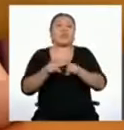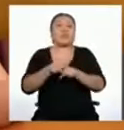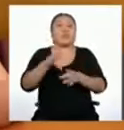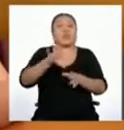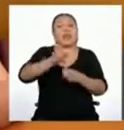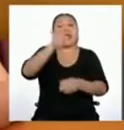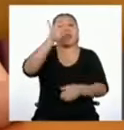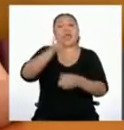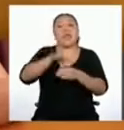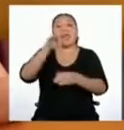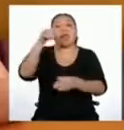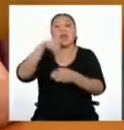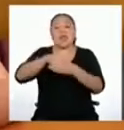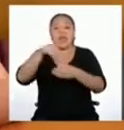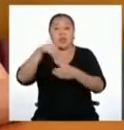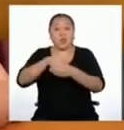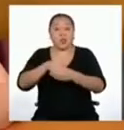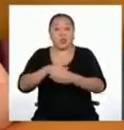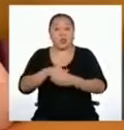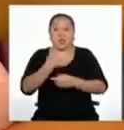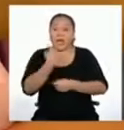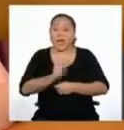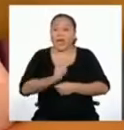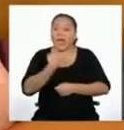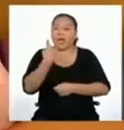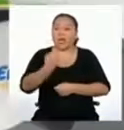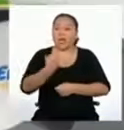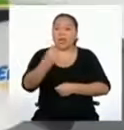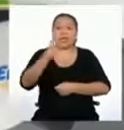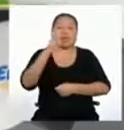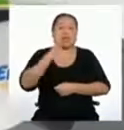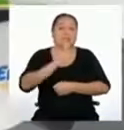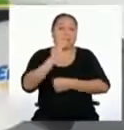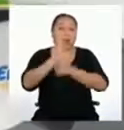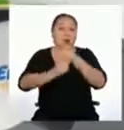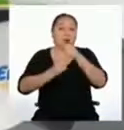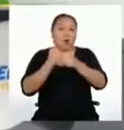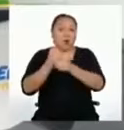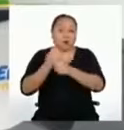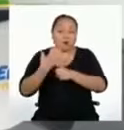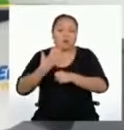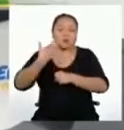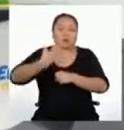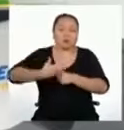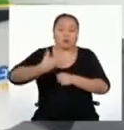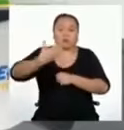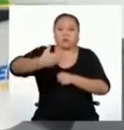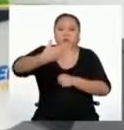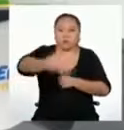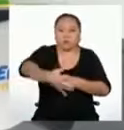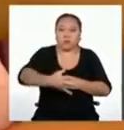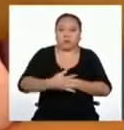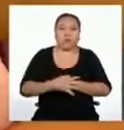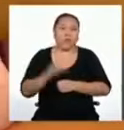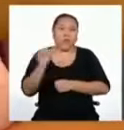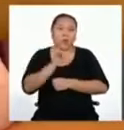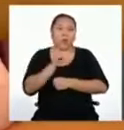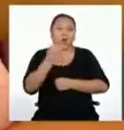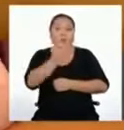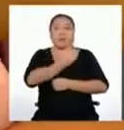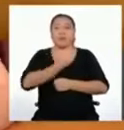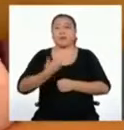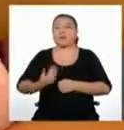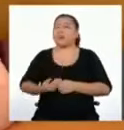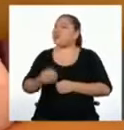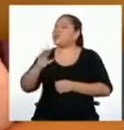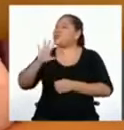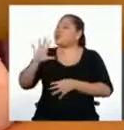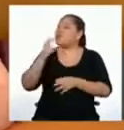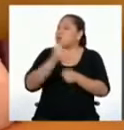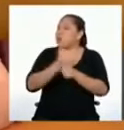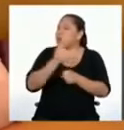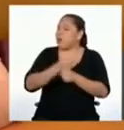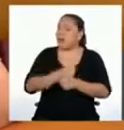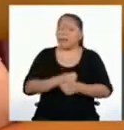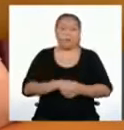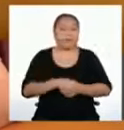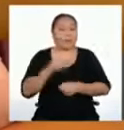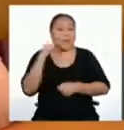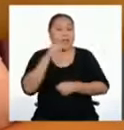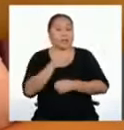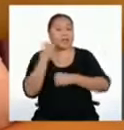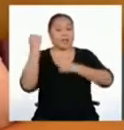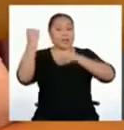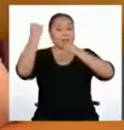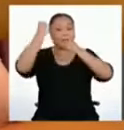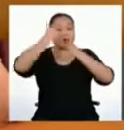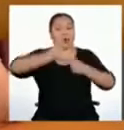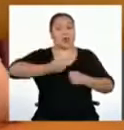cada 5 años como el presidente. ¿Cuál es la función del Poder Legislativo? Este es el poder que